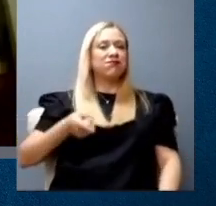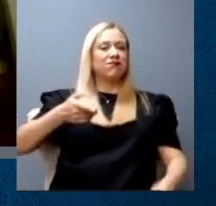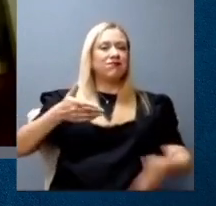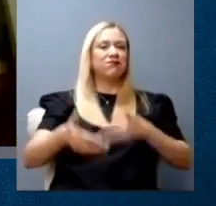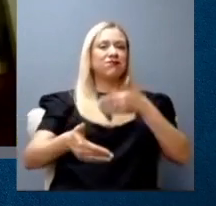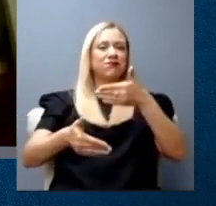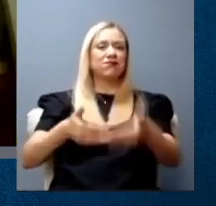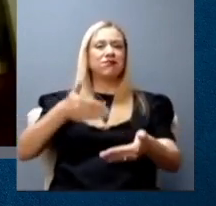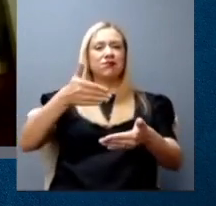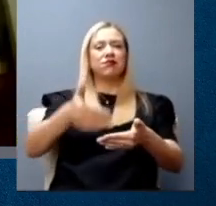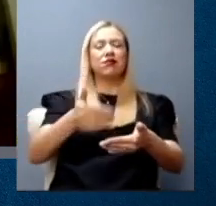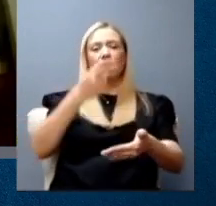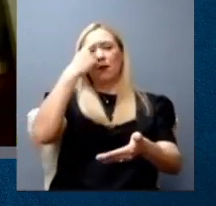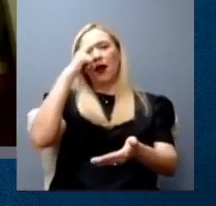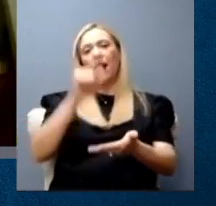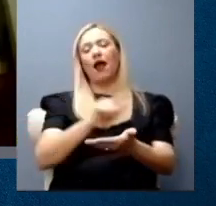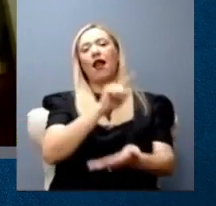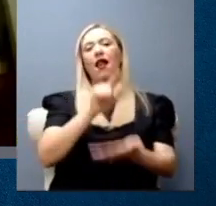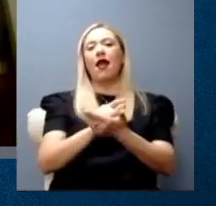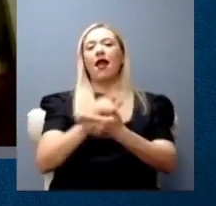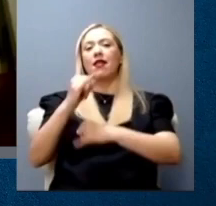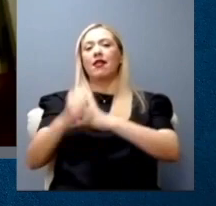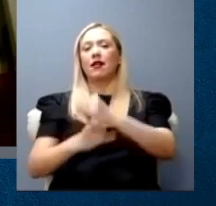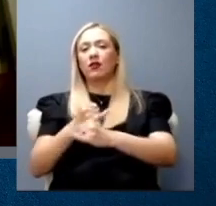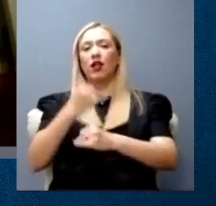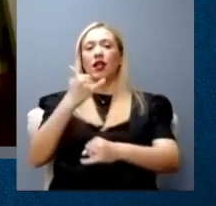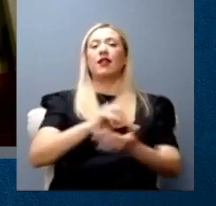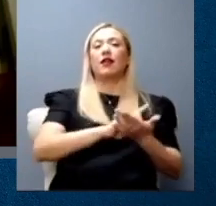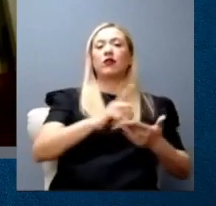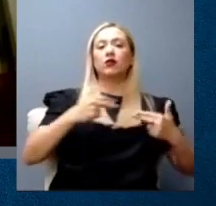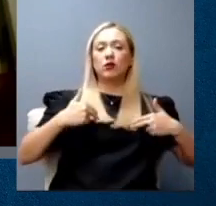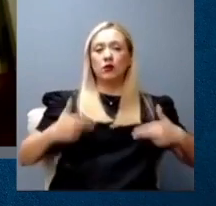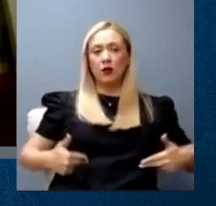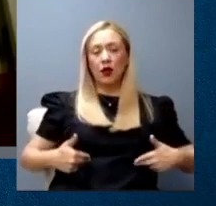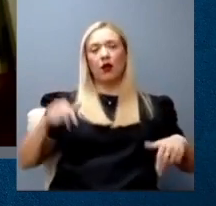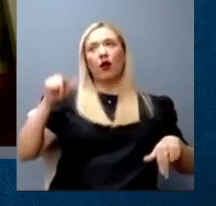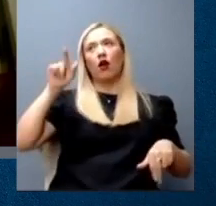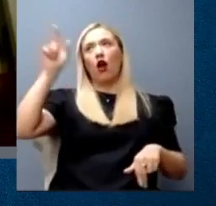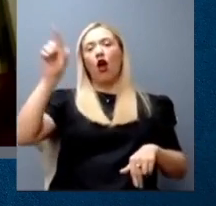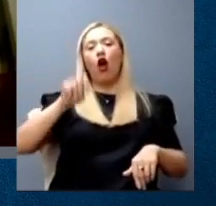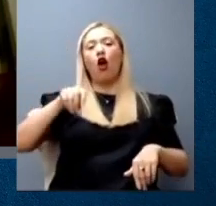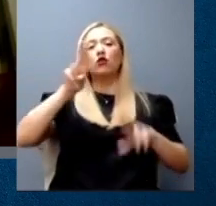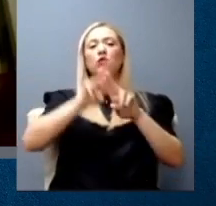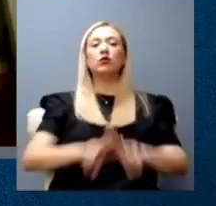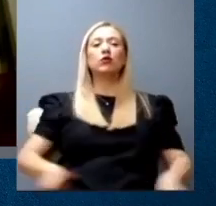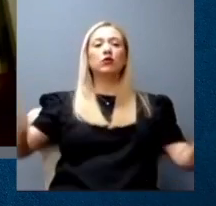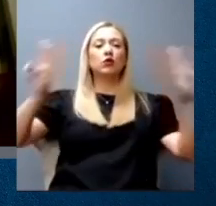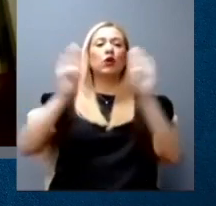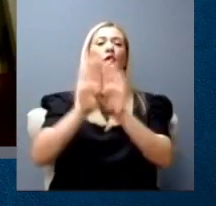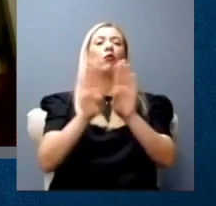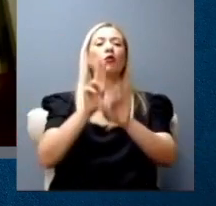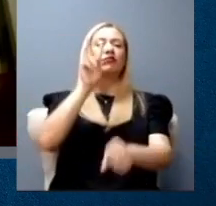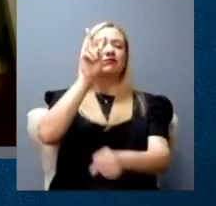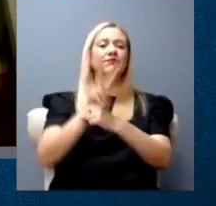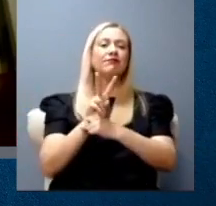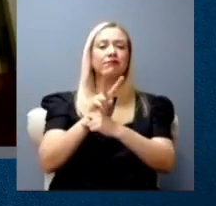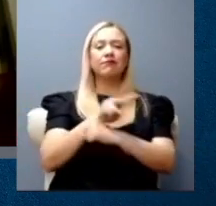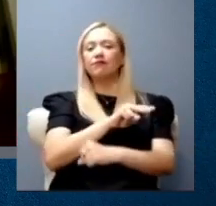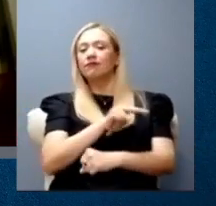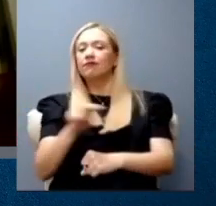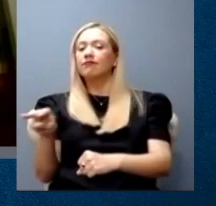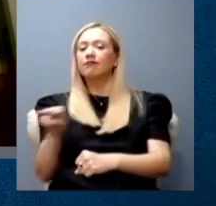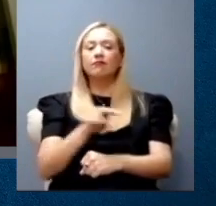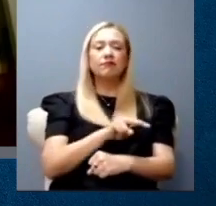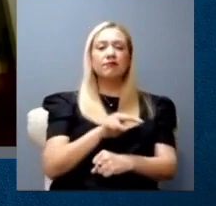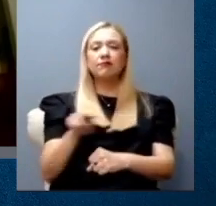del derecho internacional de los derechos humanos en el ámbito de la Organización de las Naciones Unidas y otras organizaciones